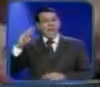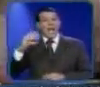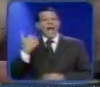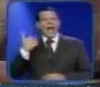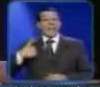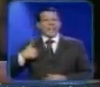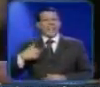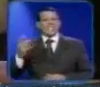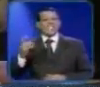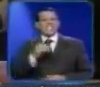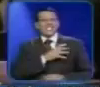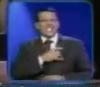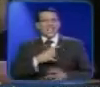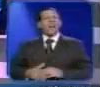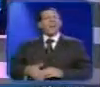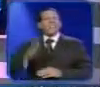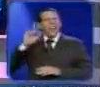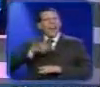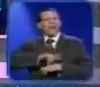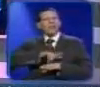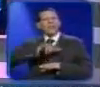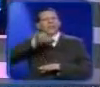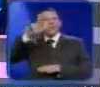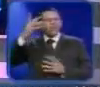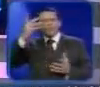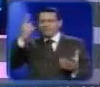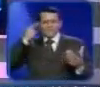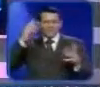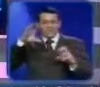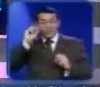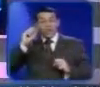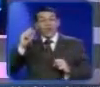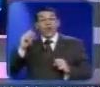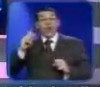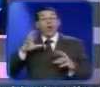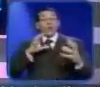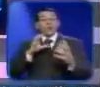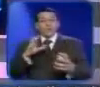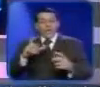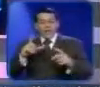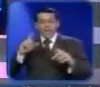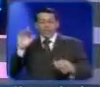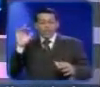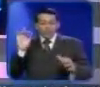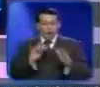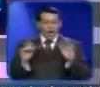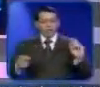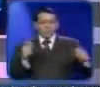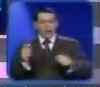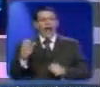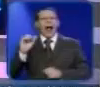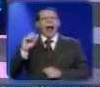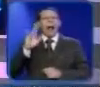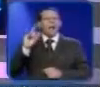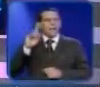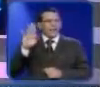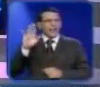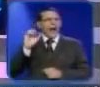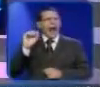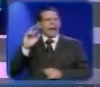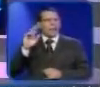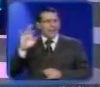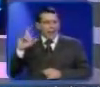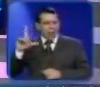Chile y su país natal. Porque resulta que el documental Tocar y Luchar, dirigido por Alberto Arbelo, que retrata, como saben,